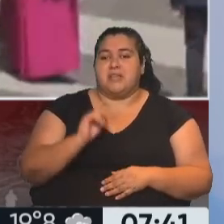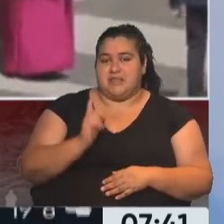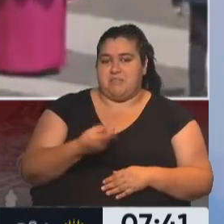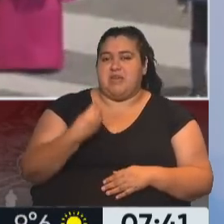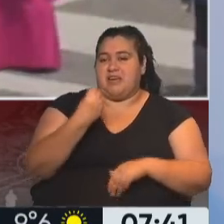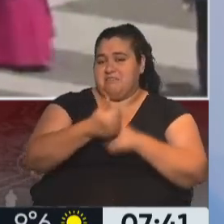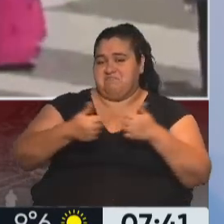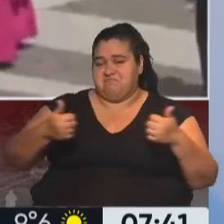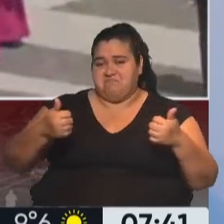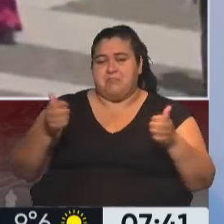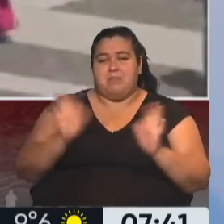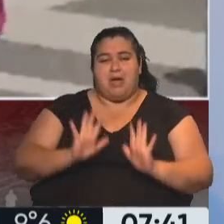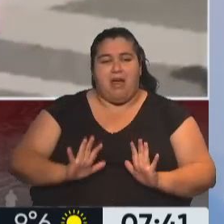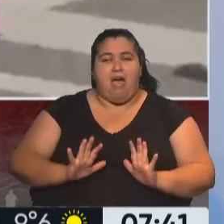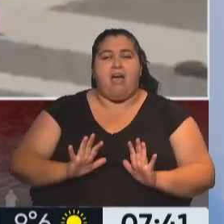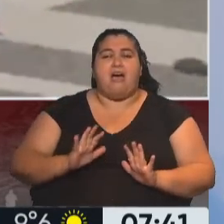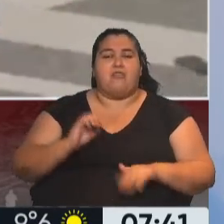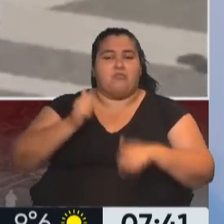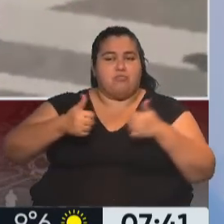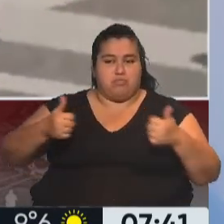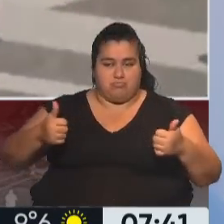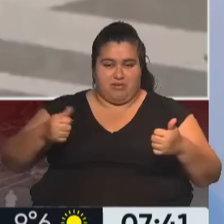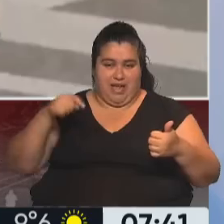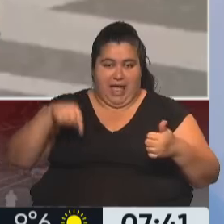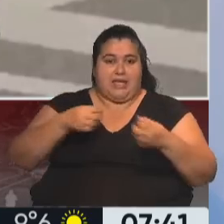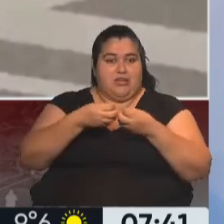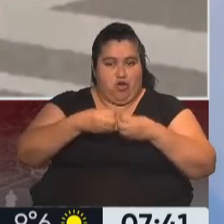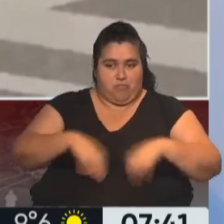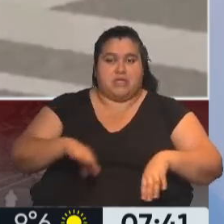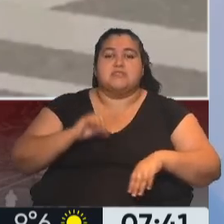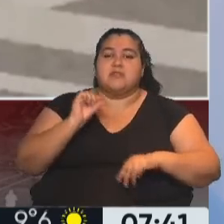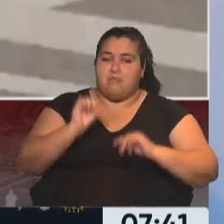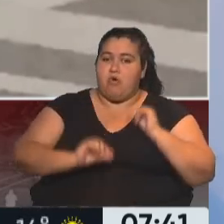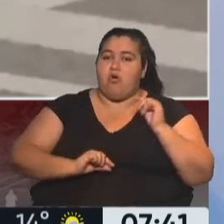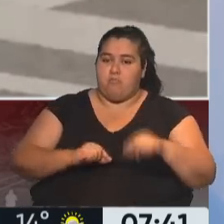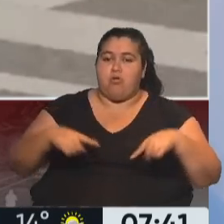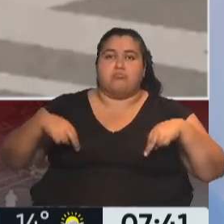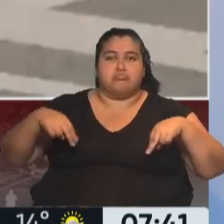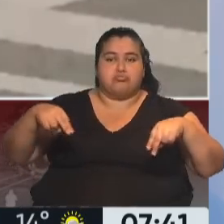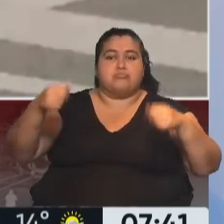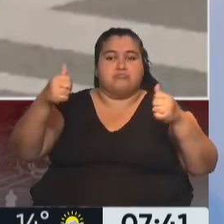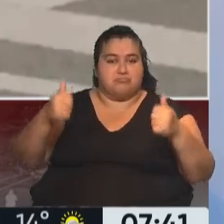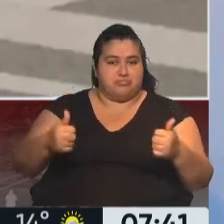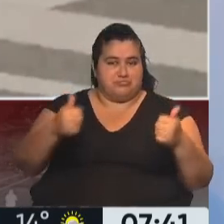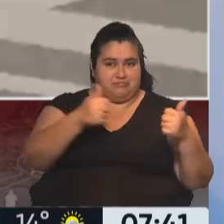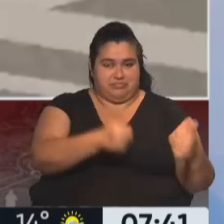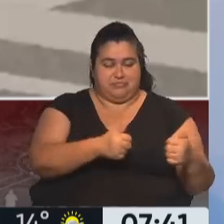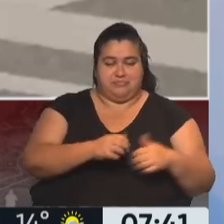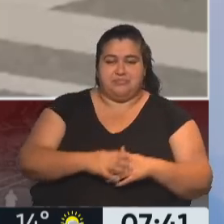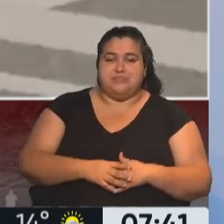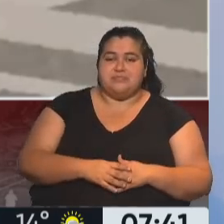no esté no, están, fíjate, porque está subiendo, ahí comienzan ya a apostarse. Sí, no, ya está. Pero digo, es raro verla en esa basílica,